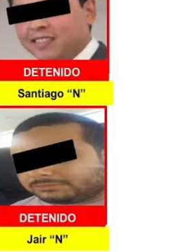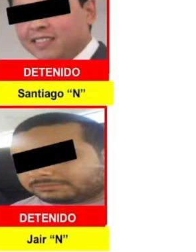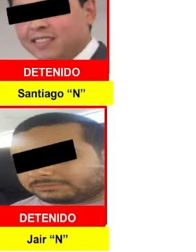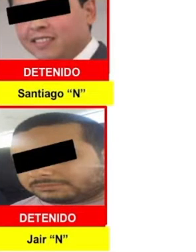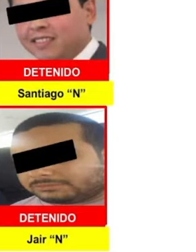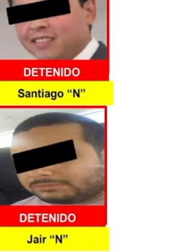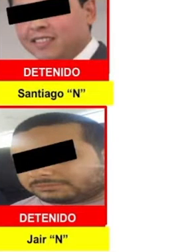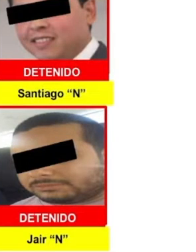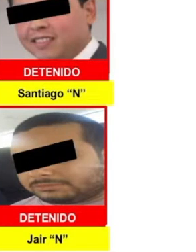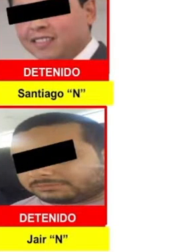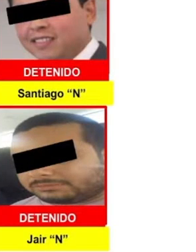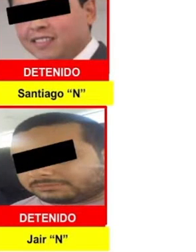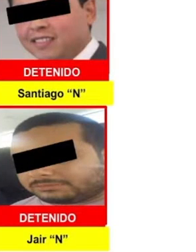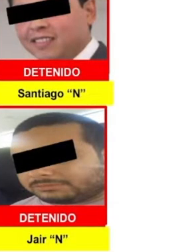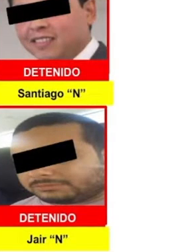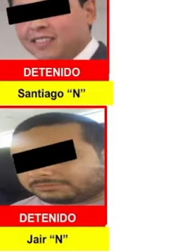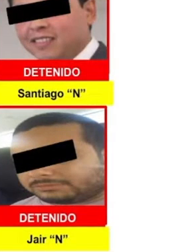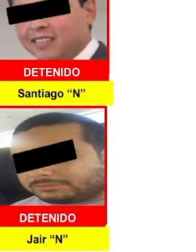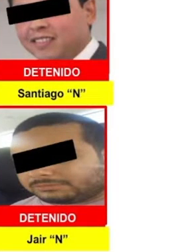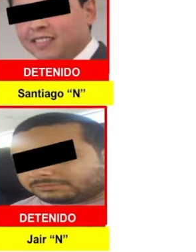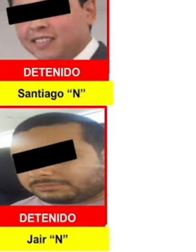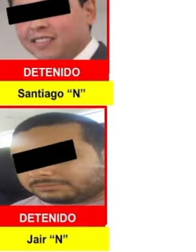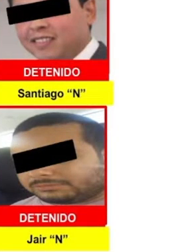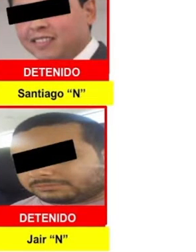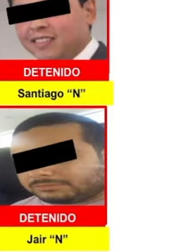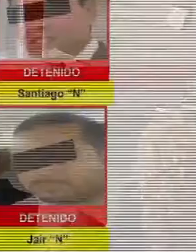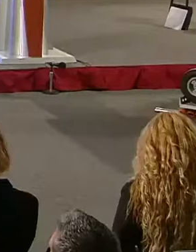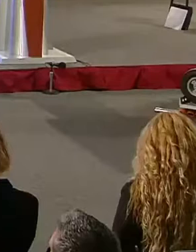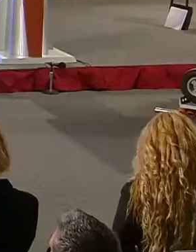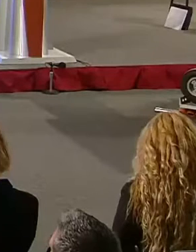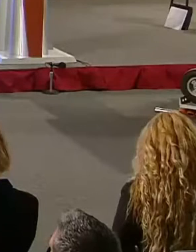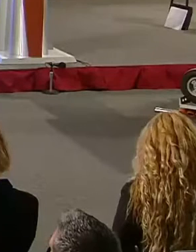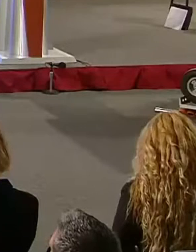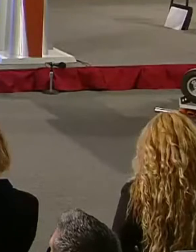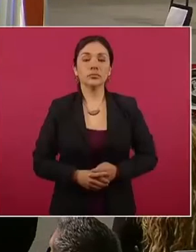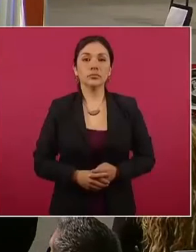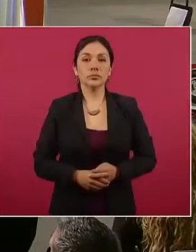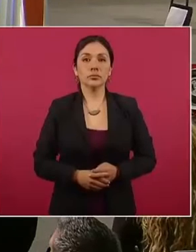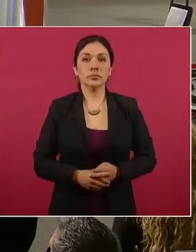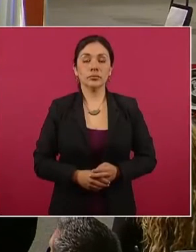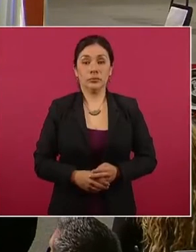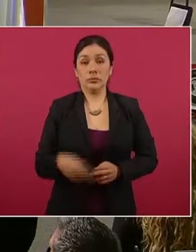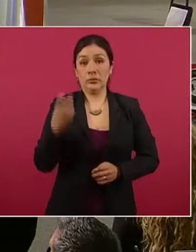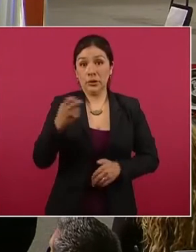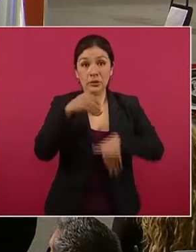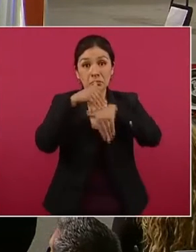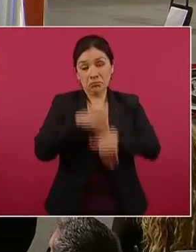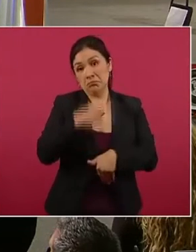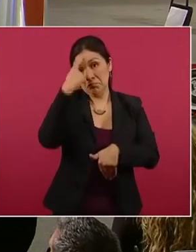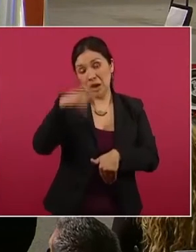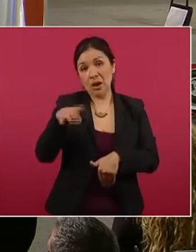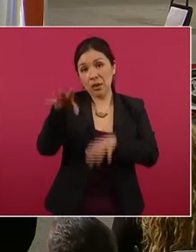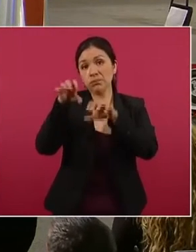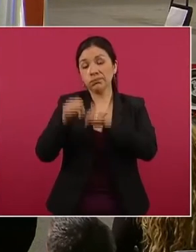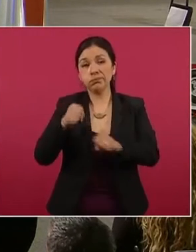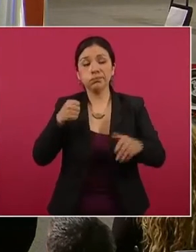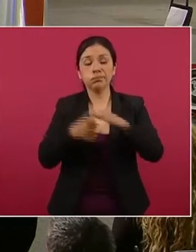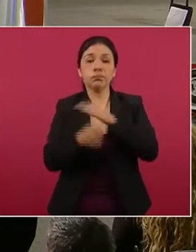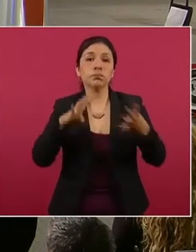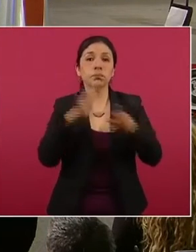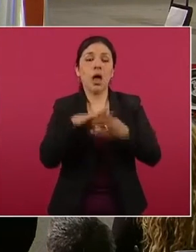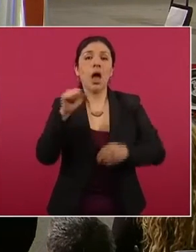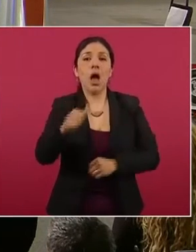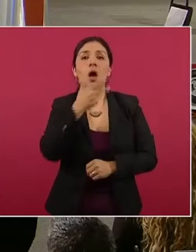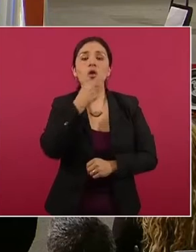Javier N., y Jair N., el probable autor material. Se cumplimentó orden de aprehensión en contra de Javier